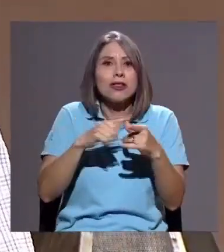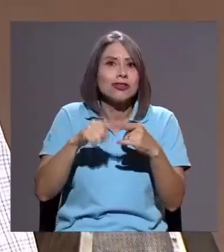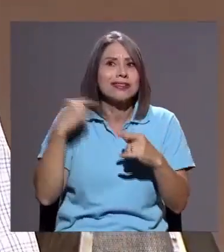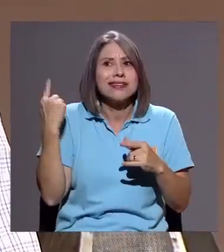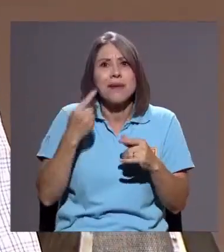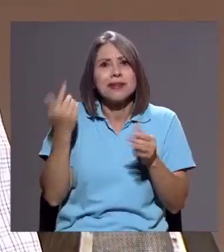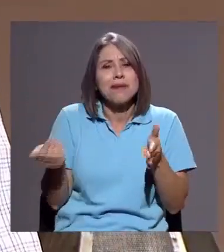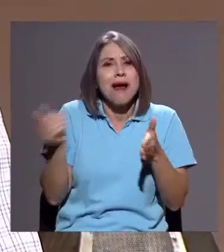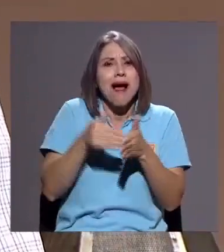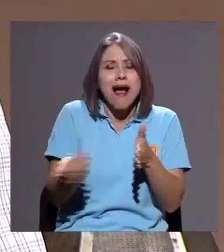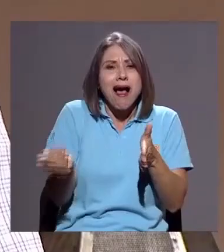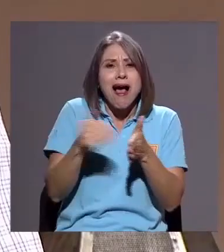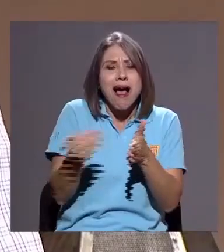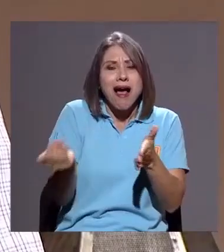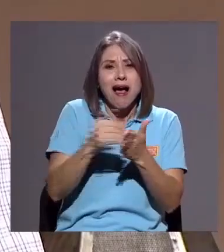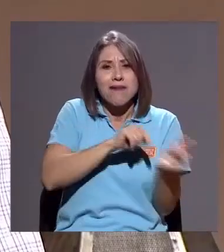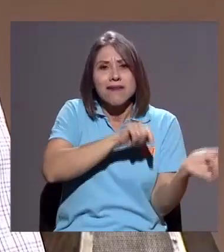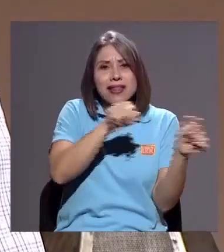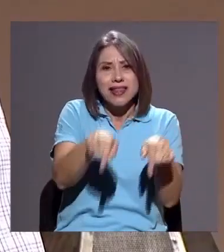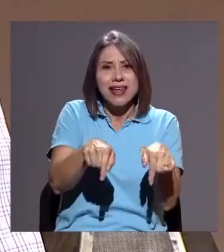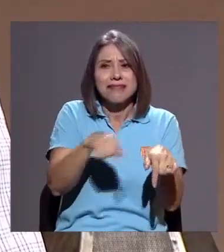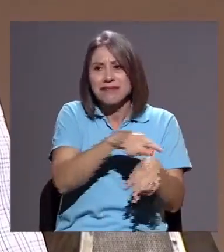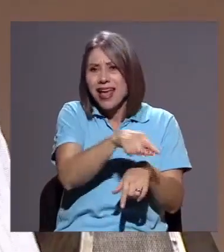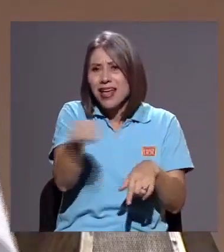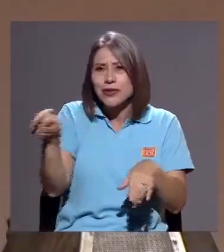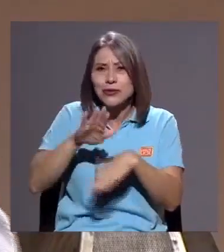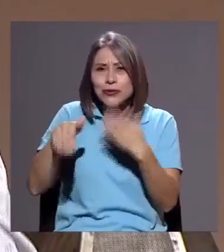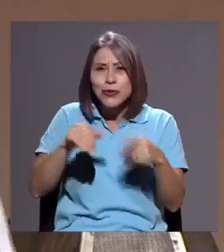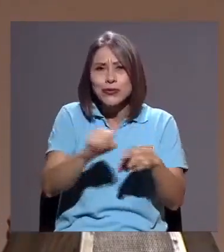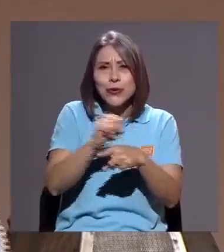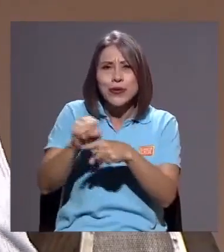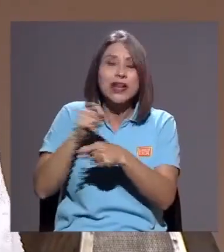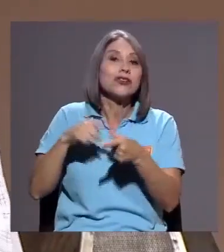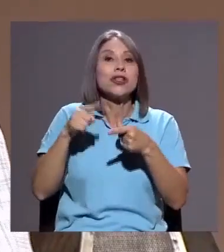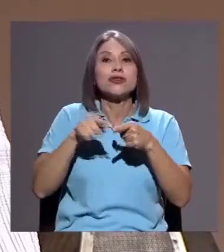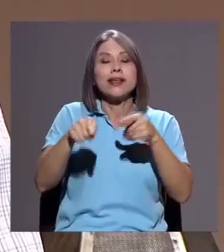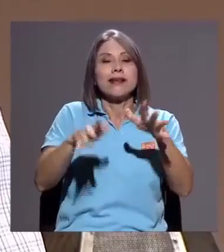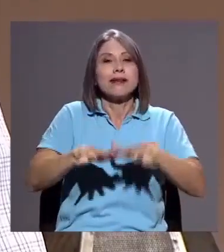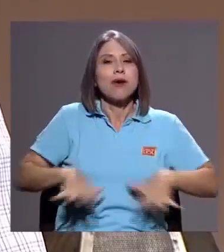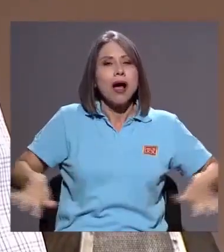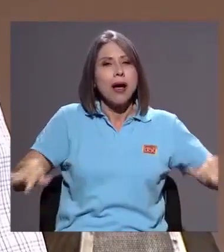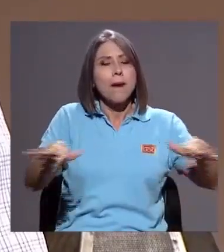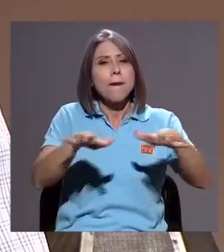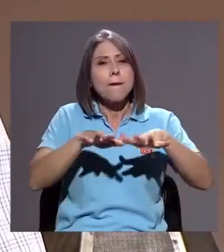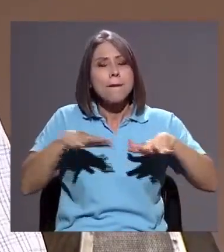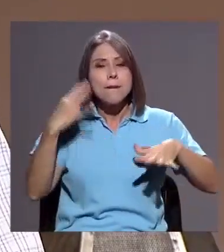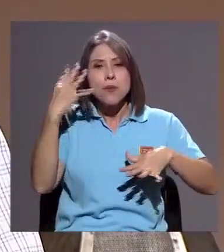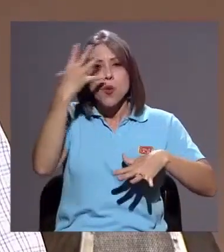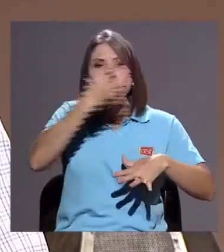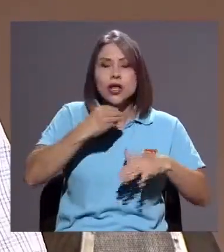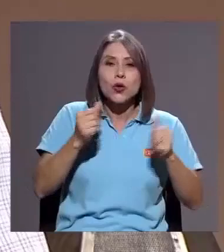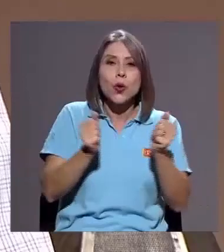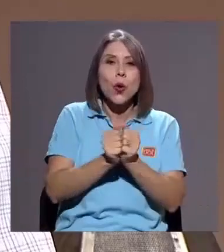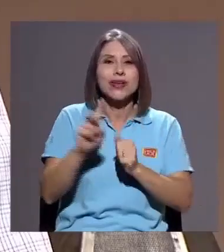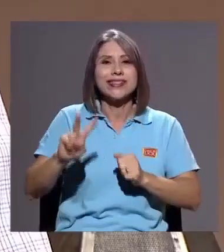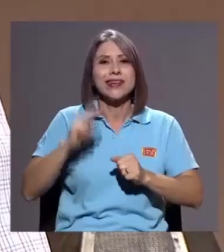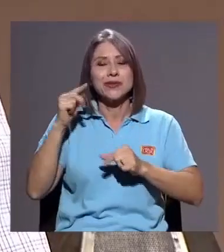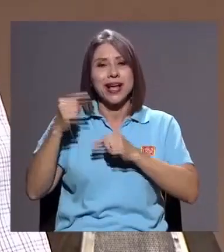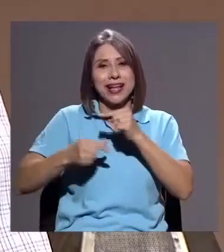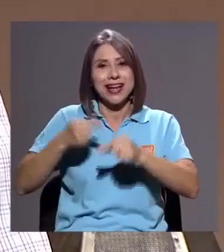y ellas, nuestros sobrinos. Y entonces se hizo un ambiente muy bonito con esta segunda